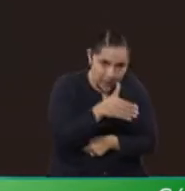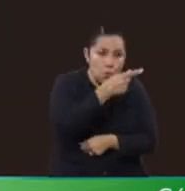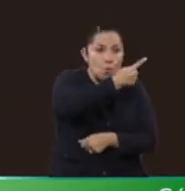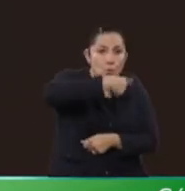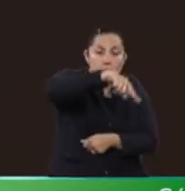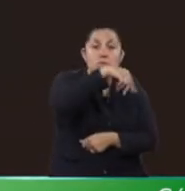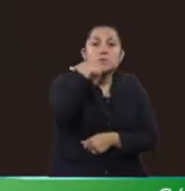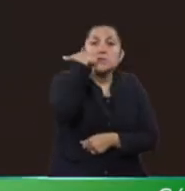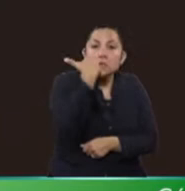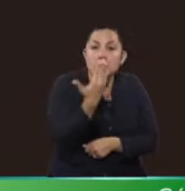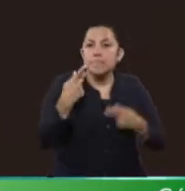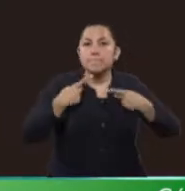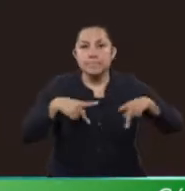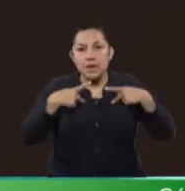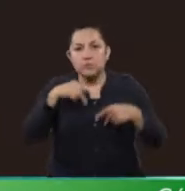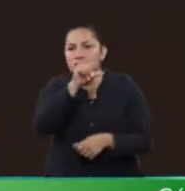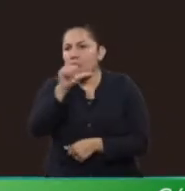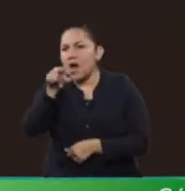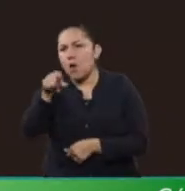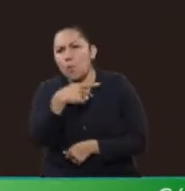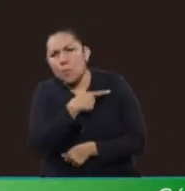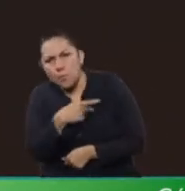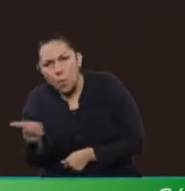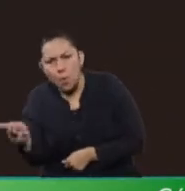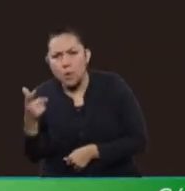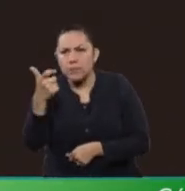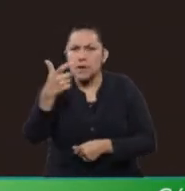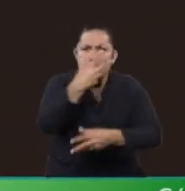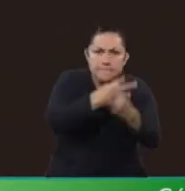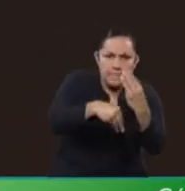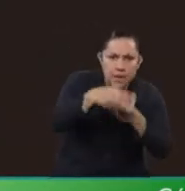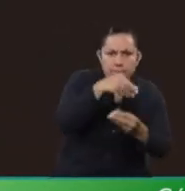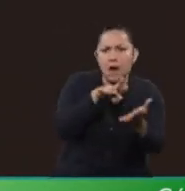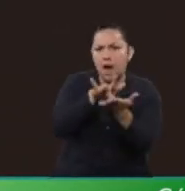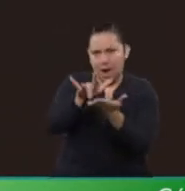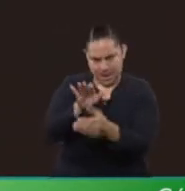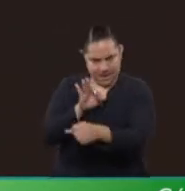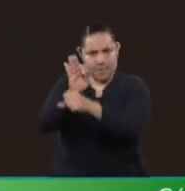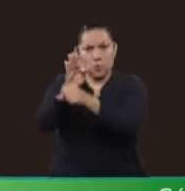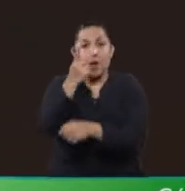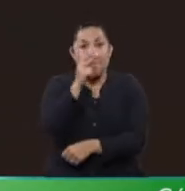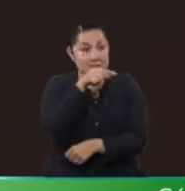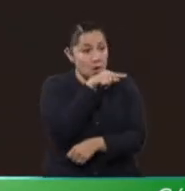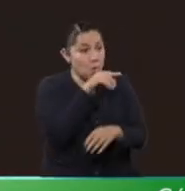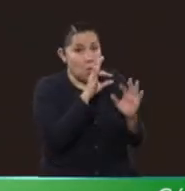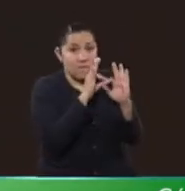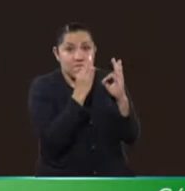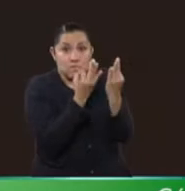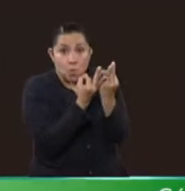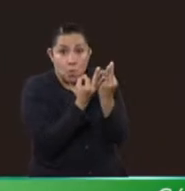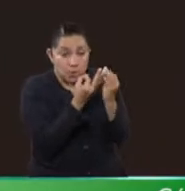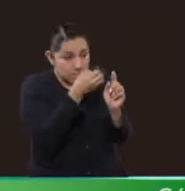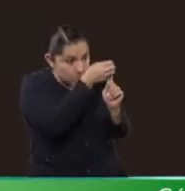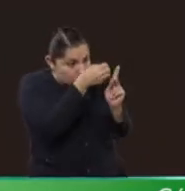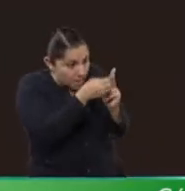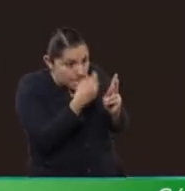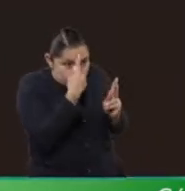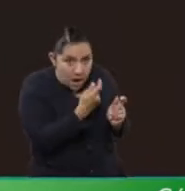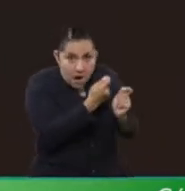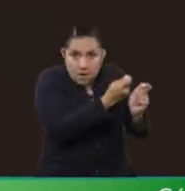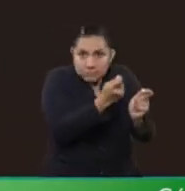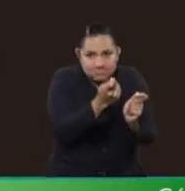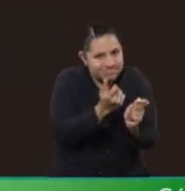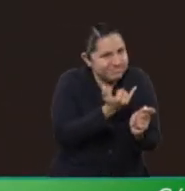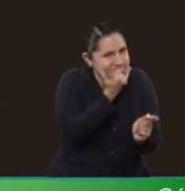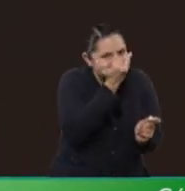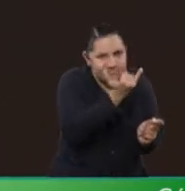erróneo Y eso con objetividad y con sinceridad hay que asumirlo y hacer equipo para modificarlo en este país hay